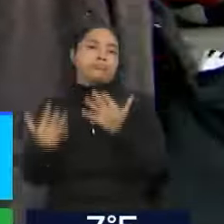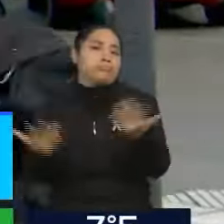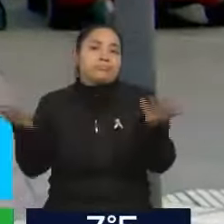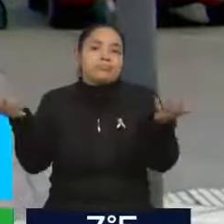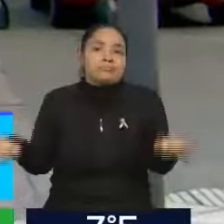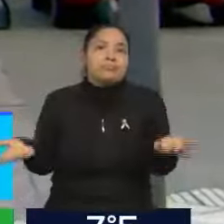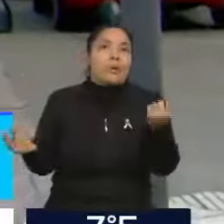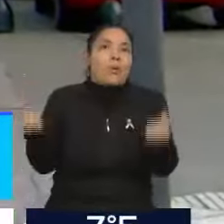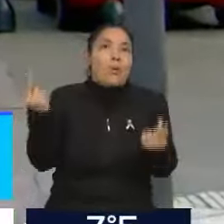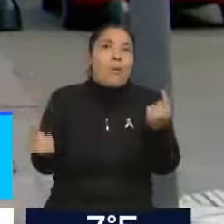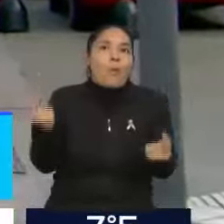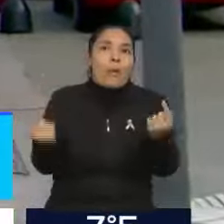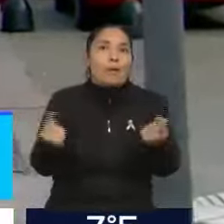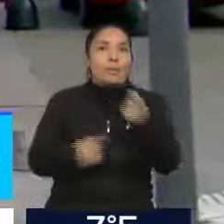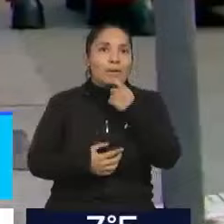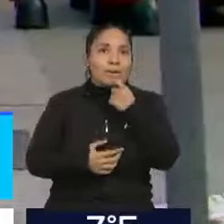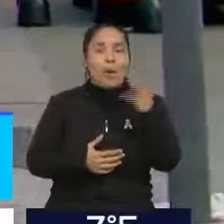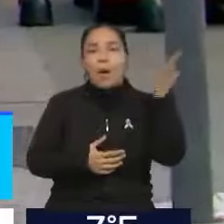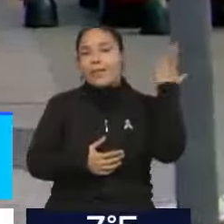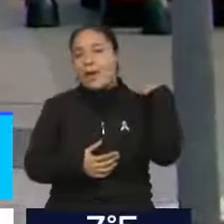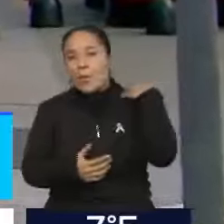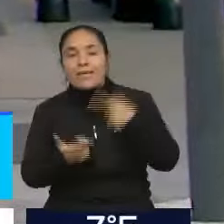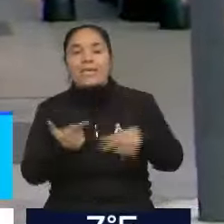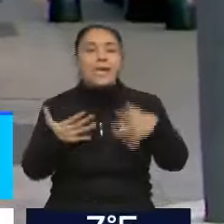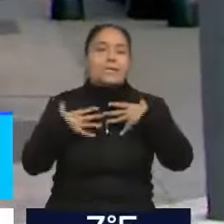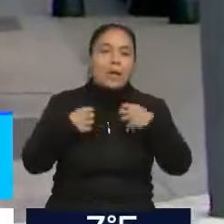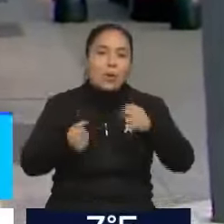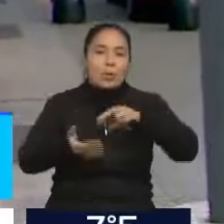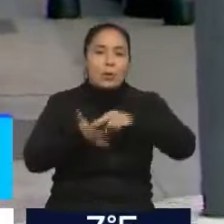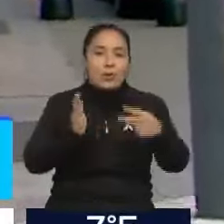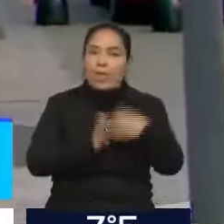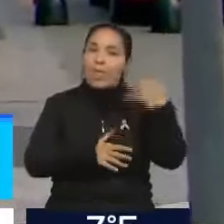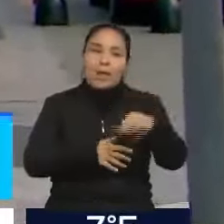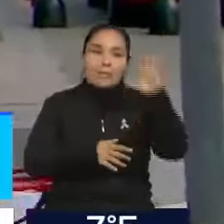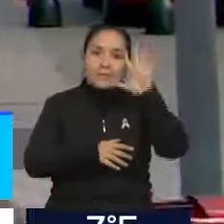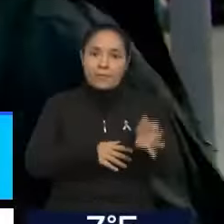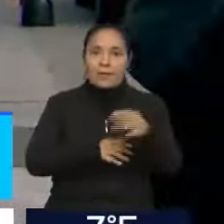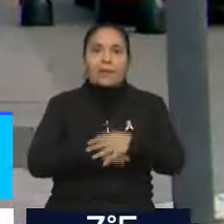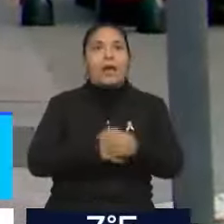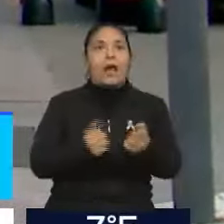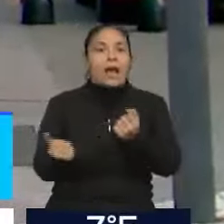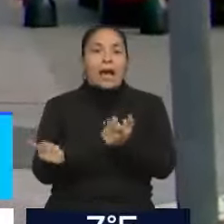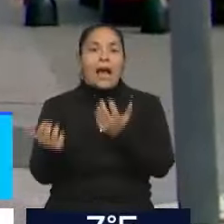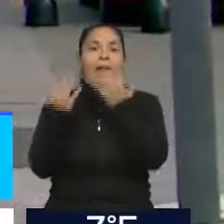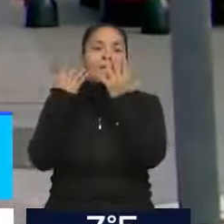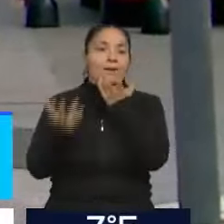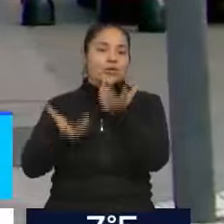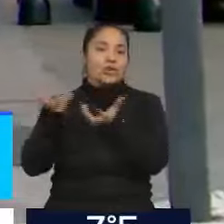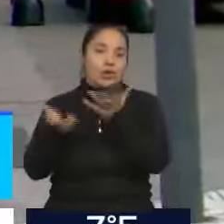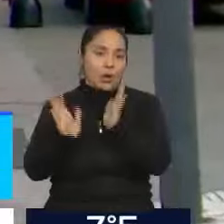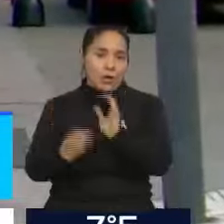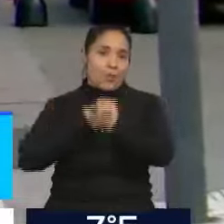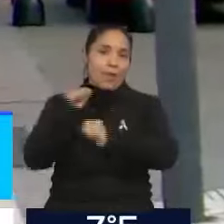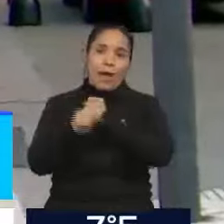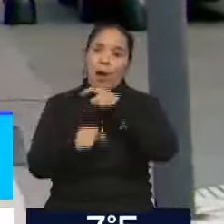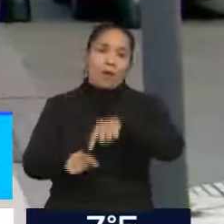Y una neumonía, un problema de salud, también hay que tenerlo en cuenta. Así que la calefacción, por ahora,